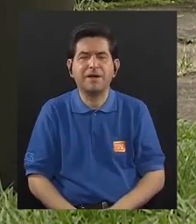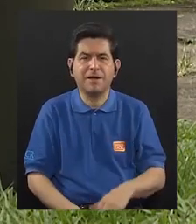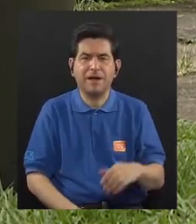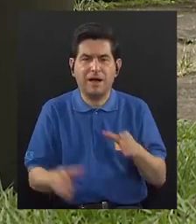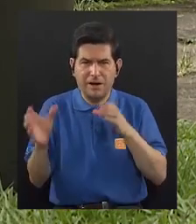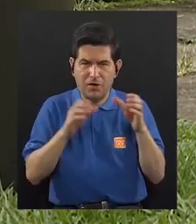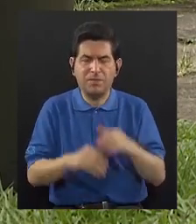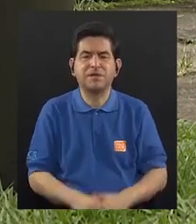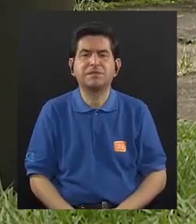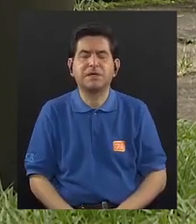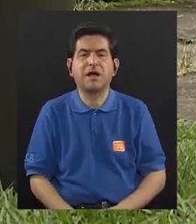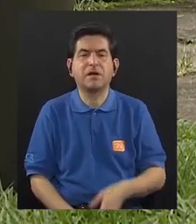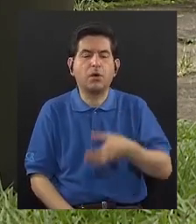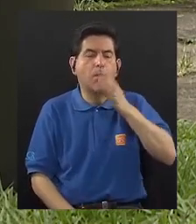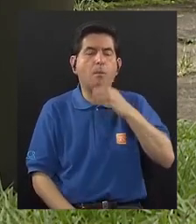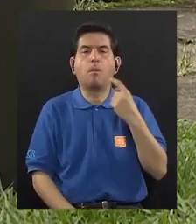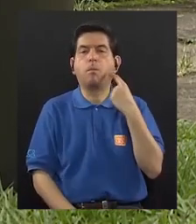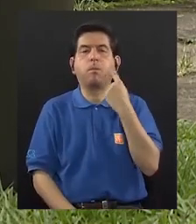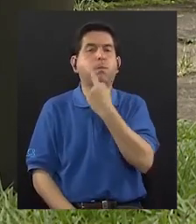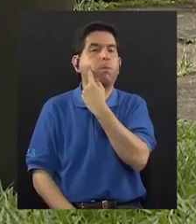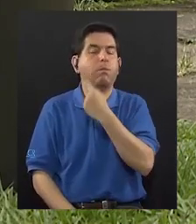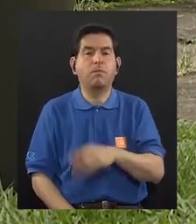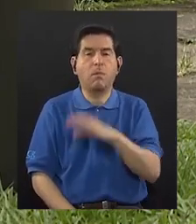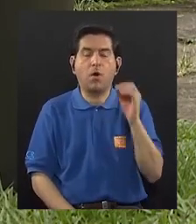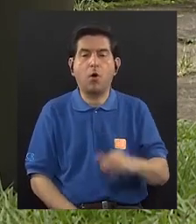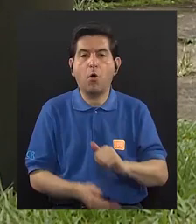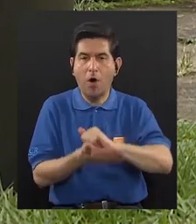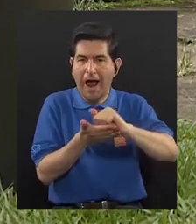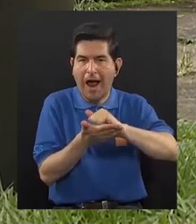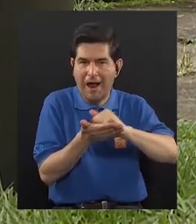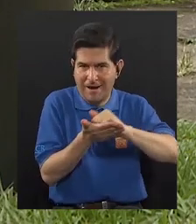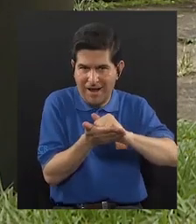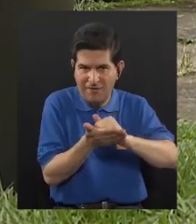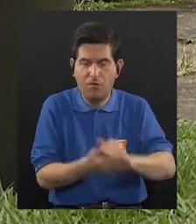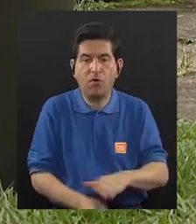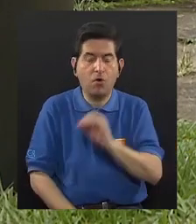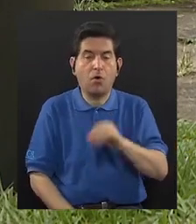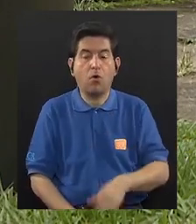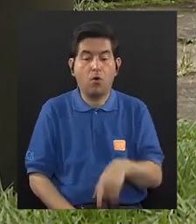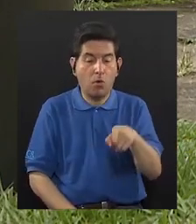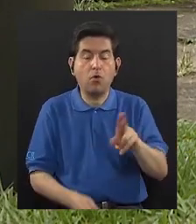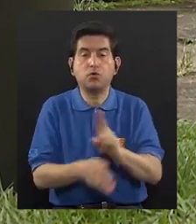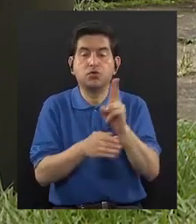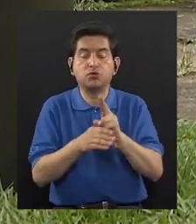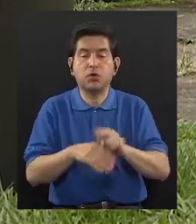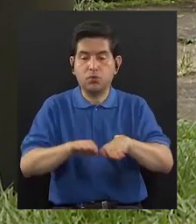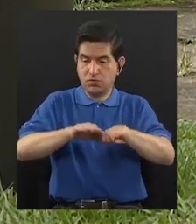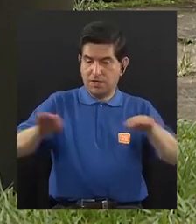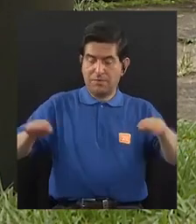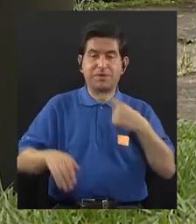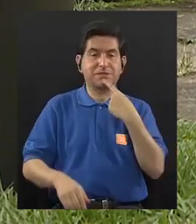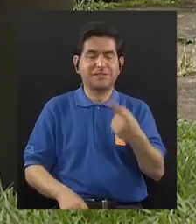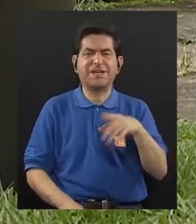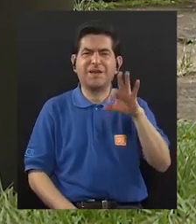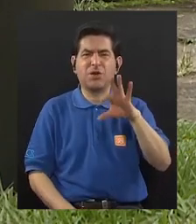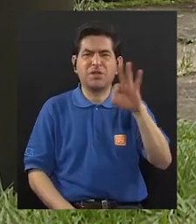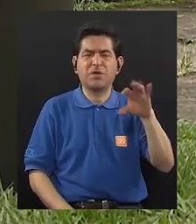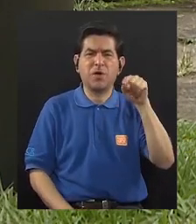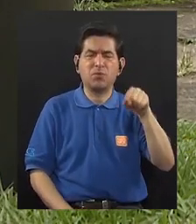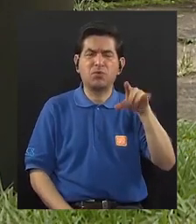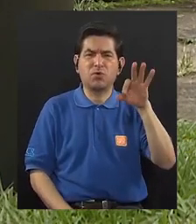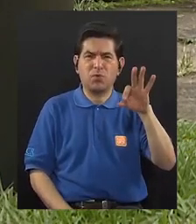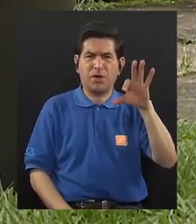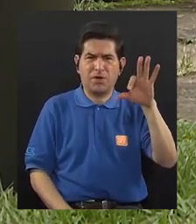enjuagues bucales o bien desinfectantes o jabones lo que uso de una en la piel o lo que uso en el piso cuando la propaganda dice son 99